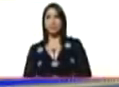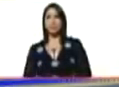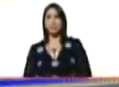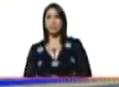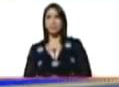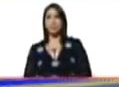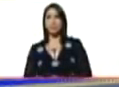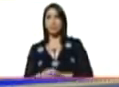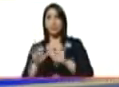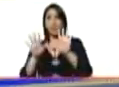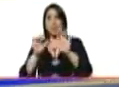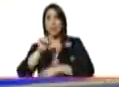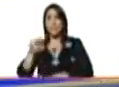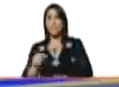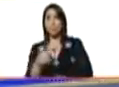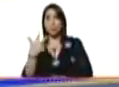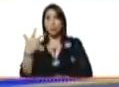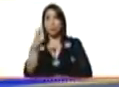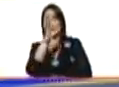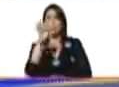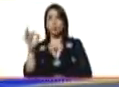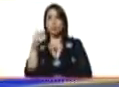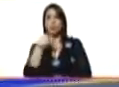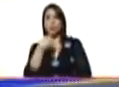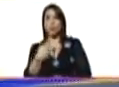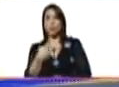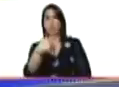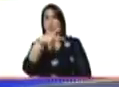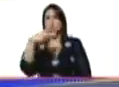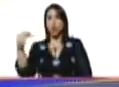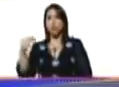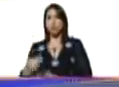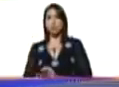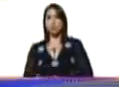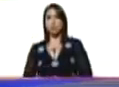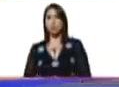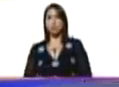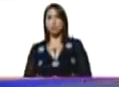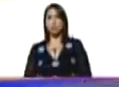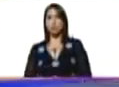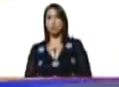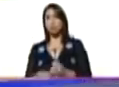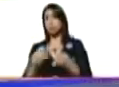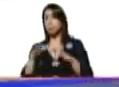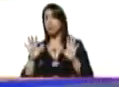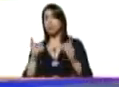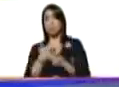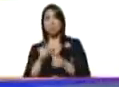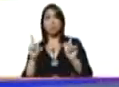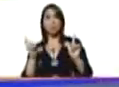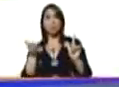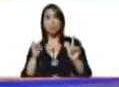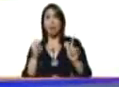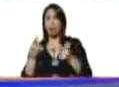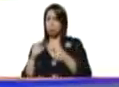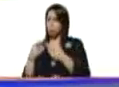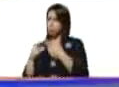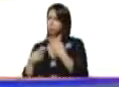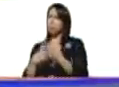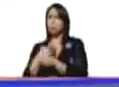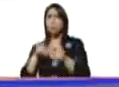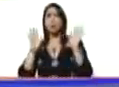Y el 10.3% dice no. Está bien, libertad, diversidad,